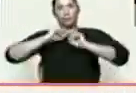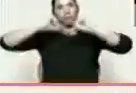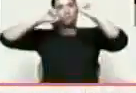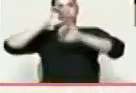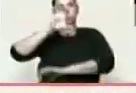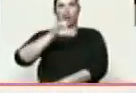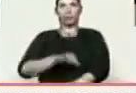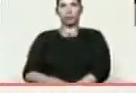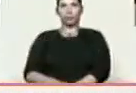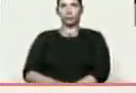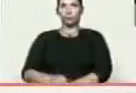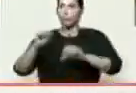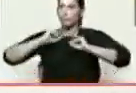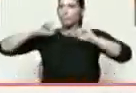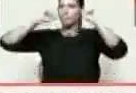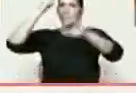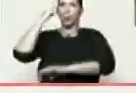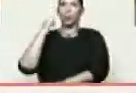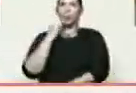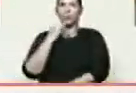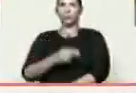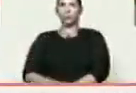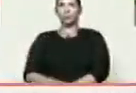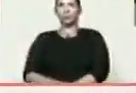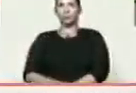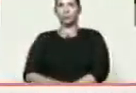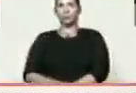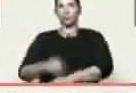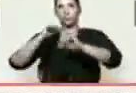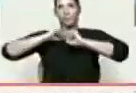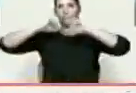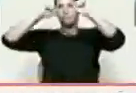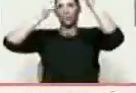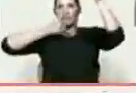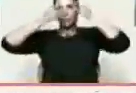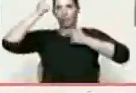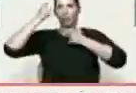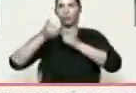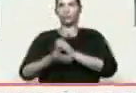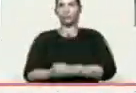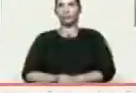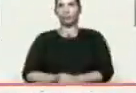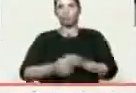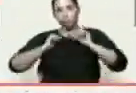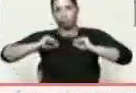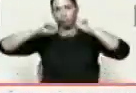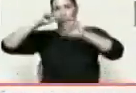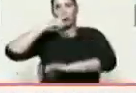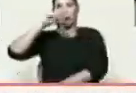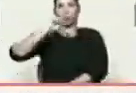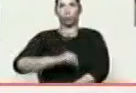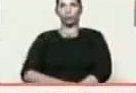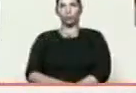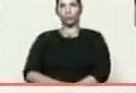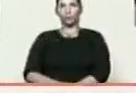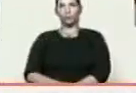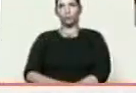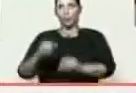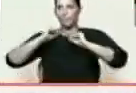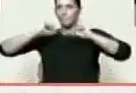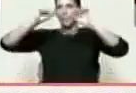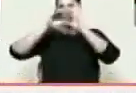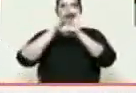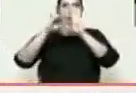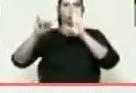patria! ¡Viva! ¡Que viva Bolívar! ¡Viva! ¡Que viva Chávez! ¡Viva! ¡Que viva Maduro! ¡Viva! ¡Que viva la Asamblea